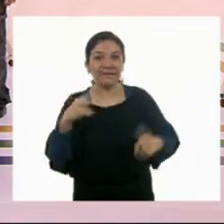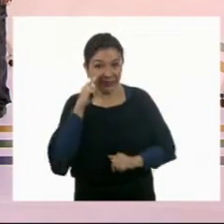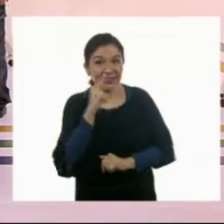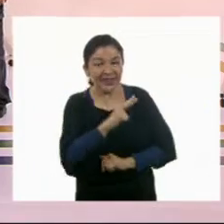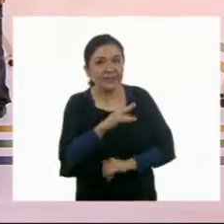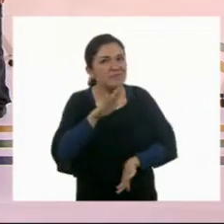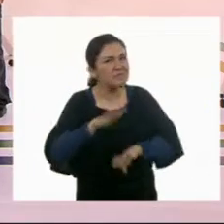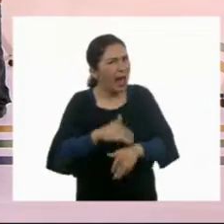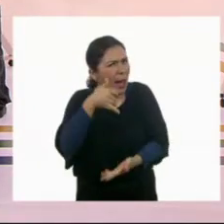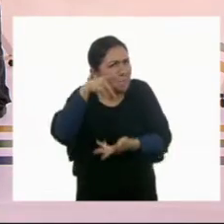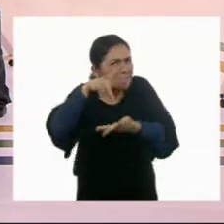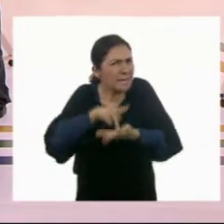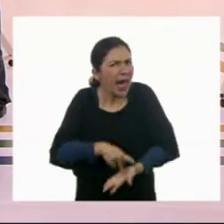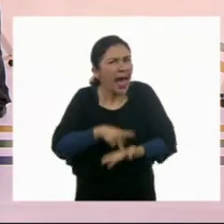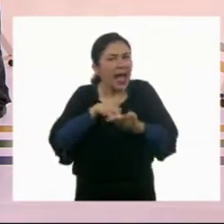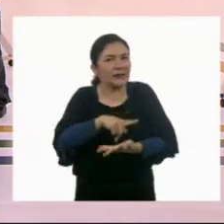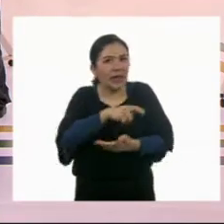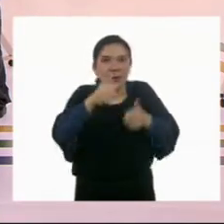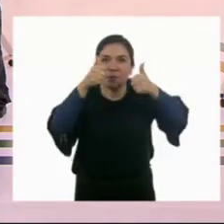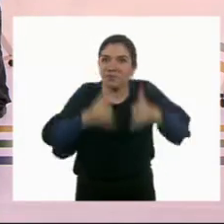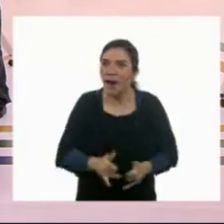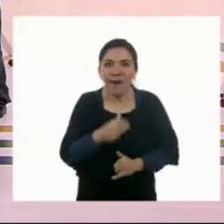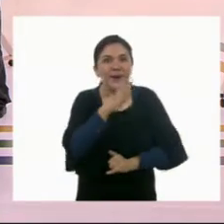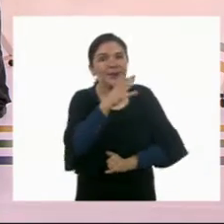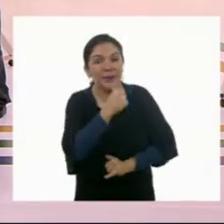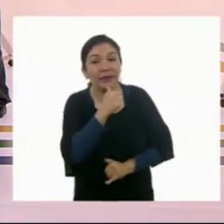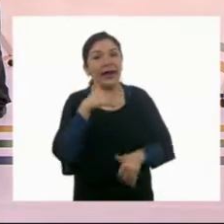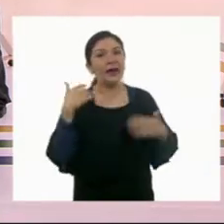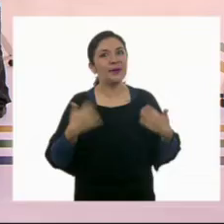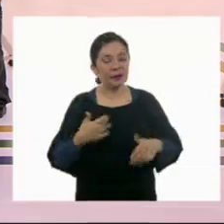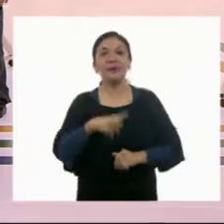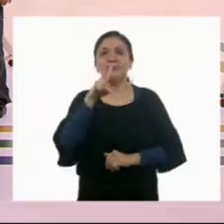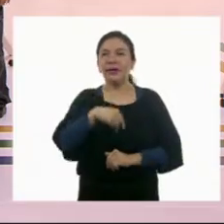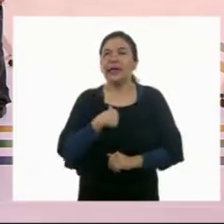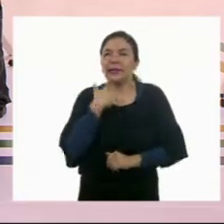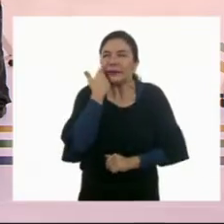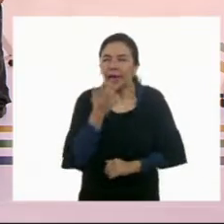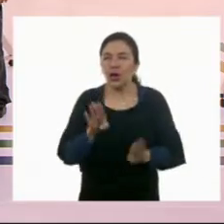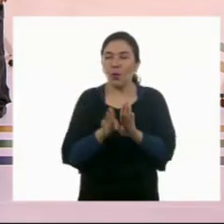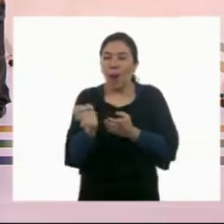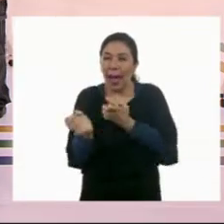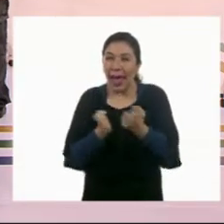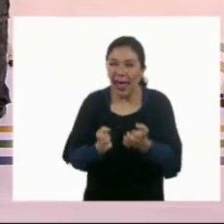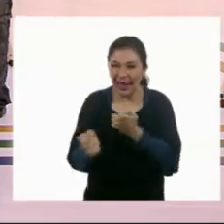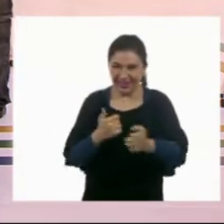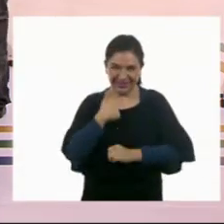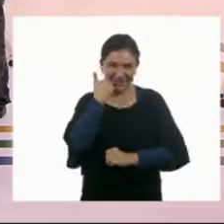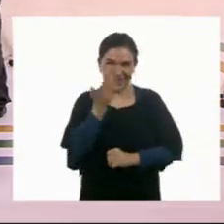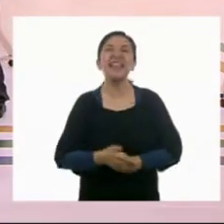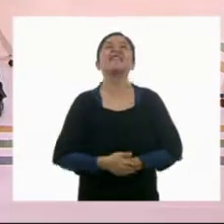Sí, demasiado pesada para sus fuerzas. Sí. Estaba intentando hacer ejercicio.